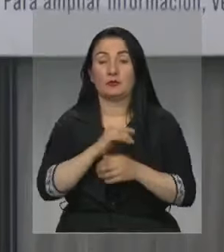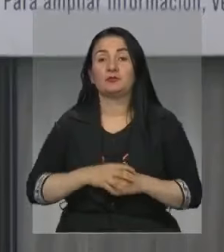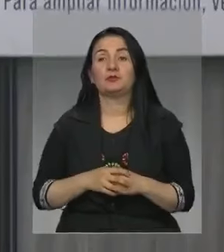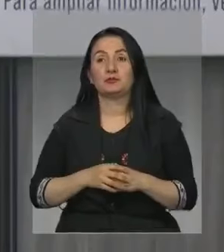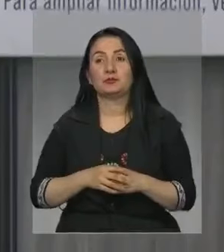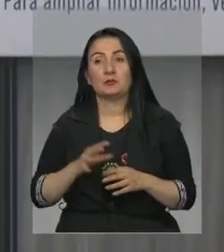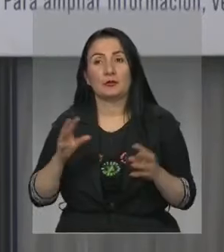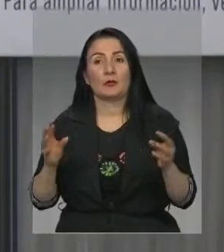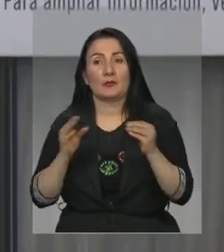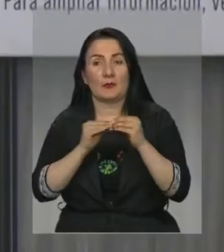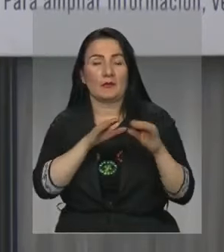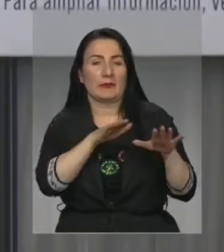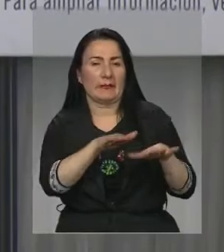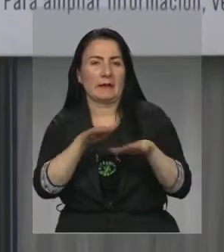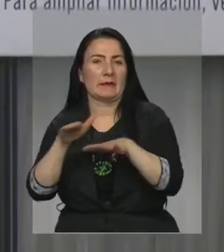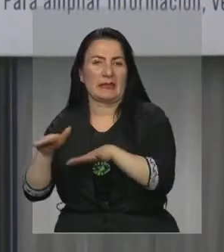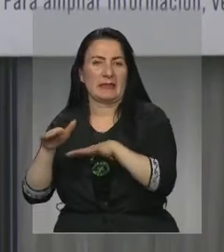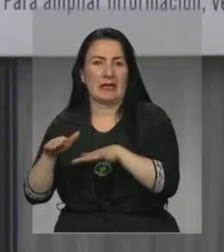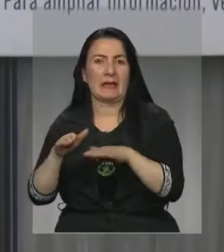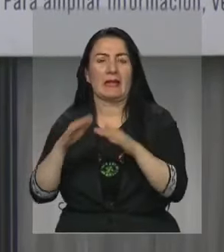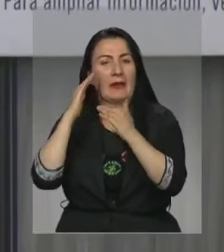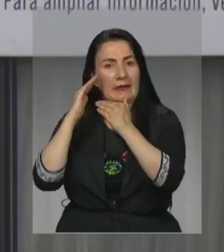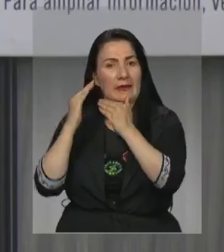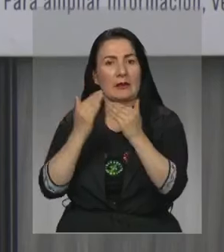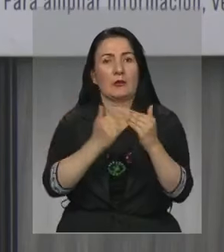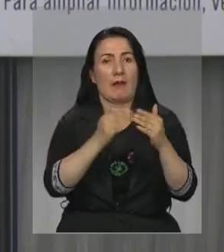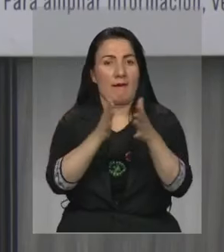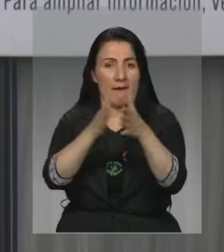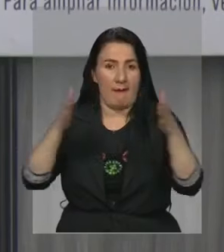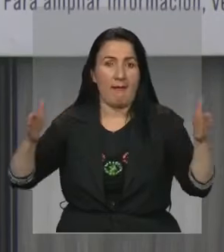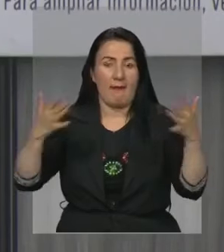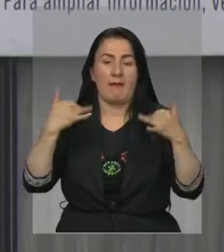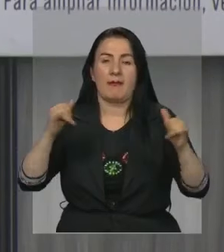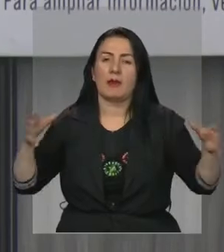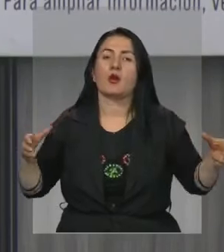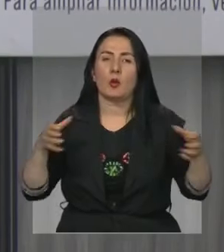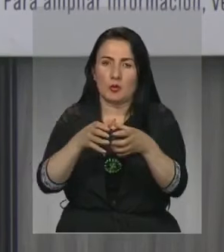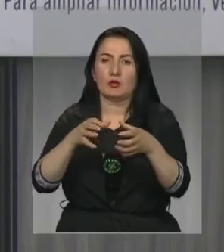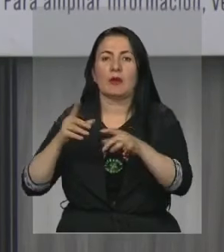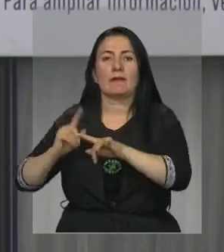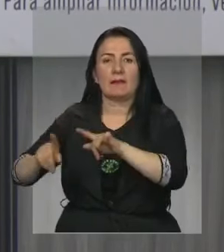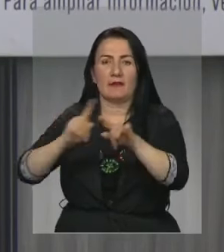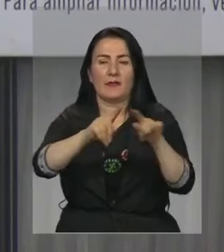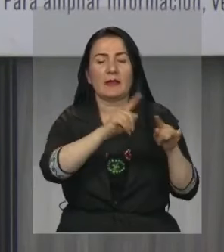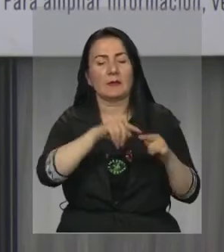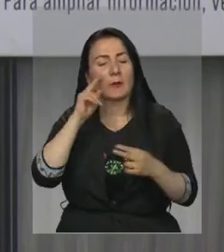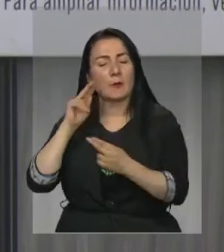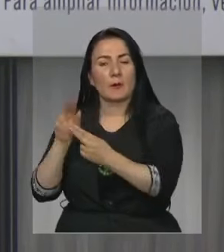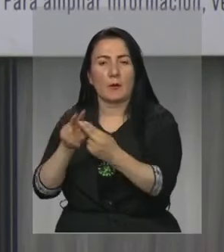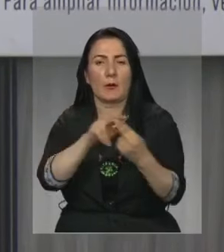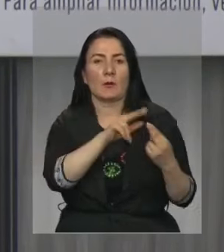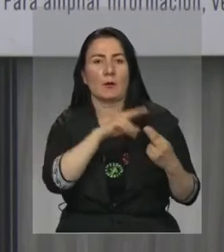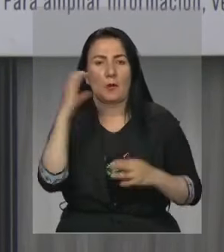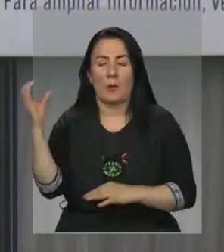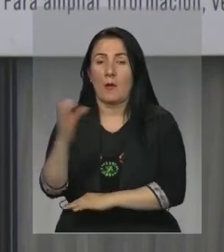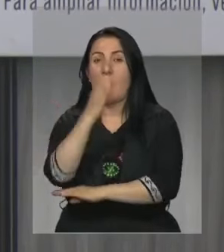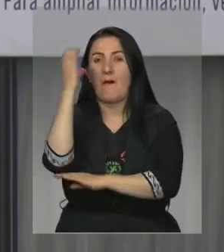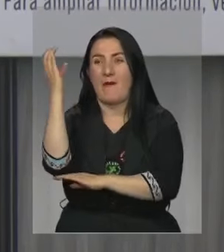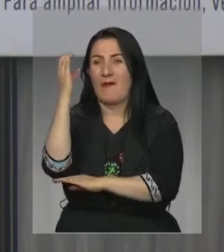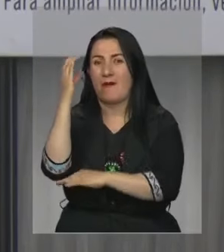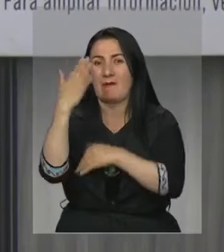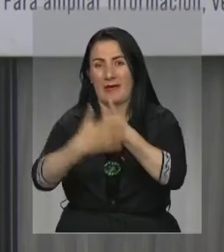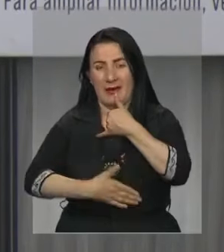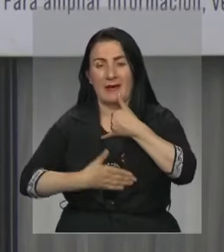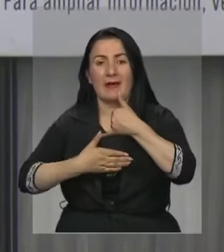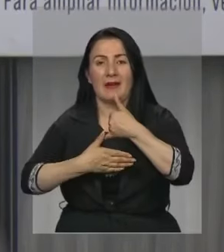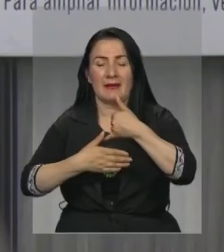tener representantes de editoriales grandes que ya están muy consolidadas, que conocen el mercado colombiano y